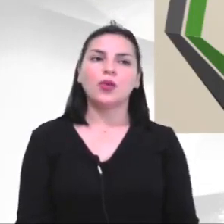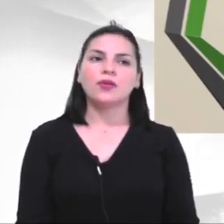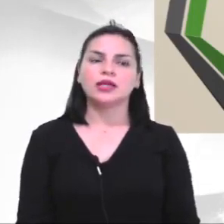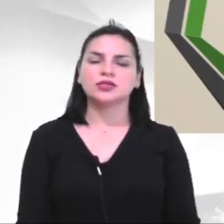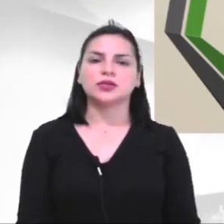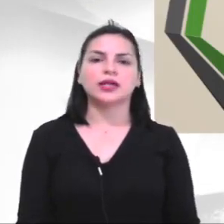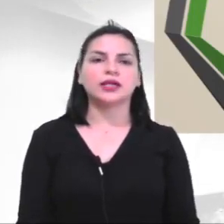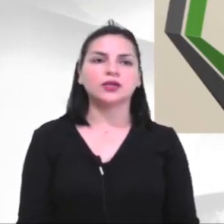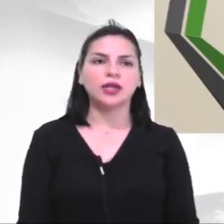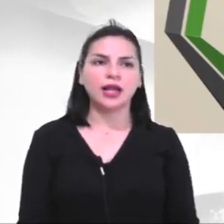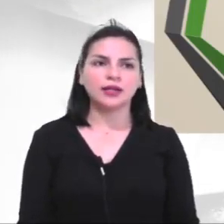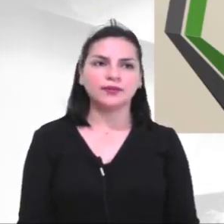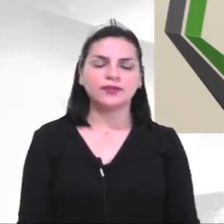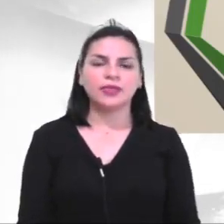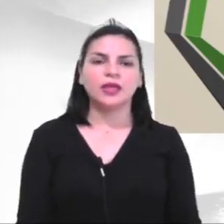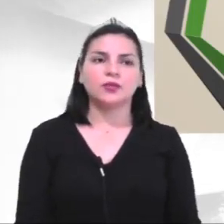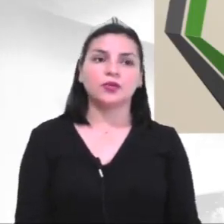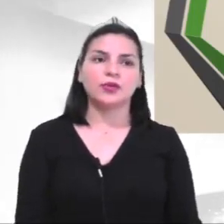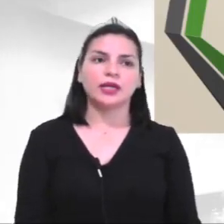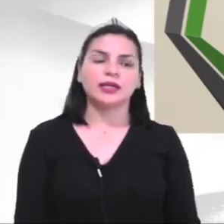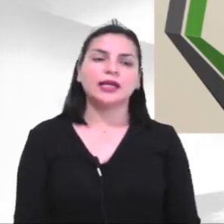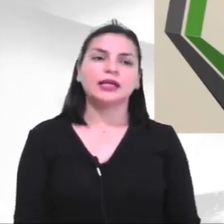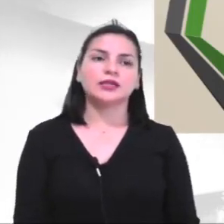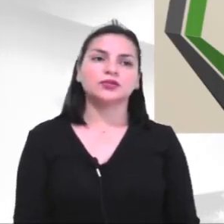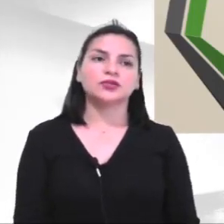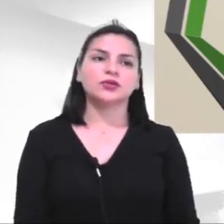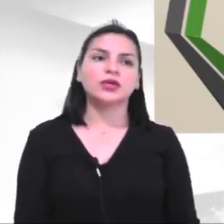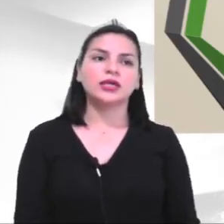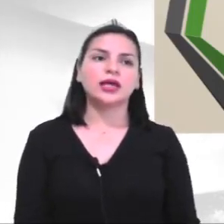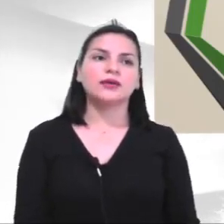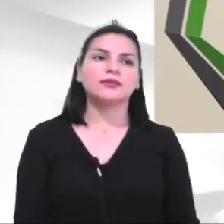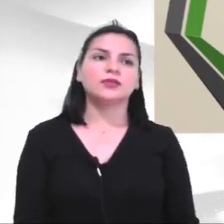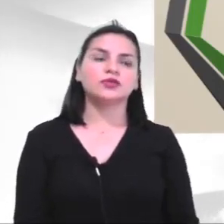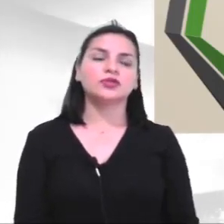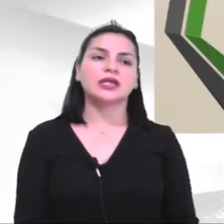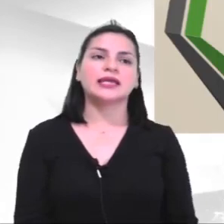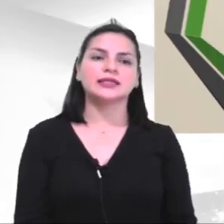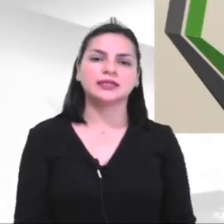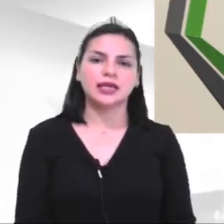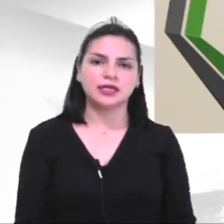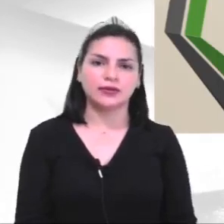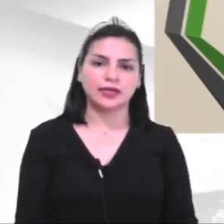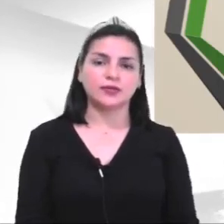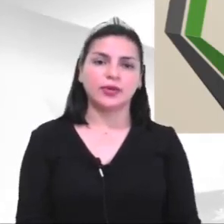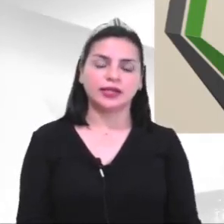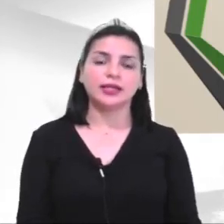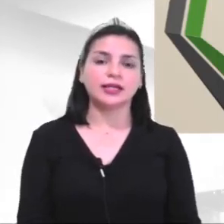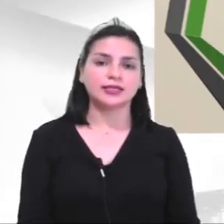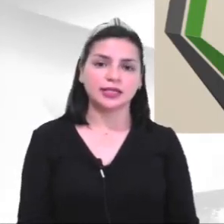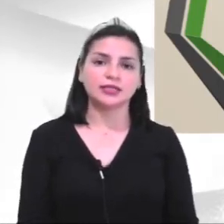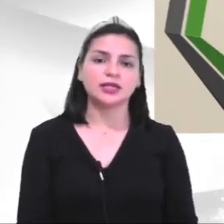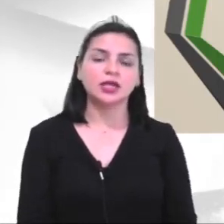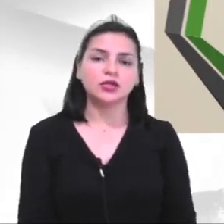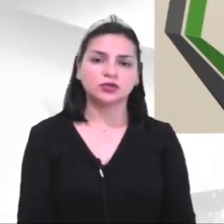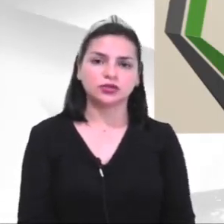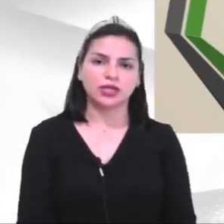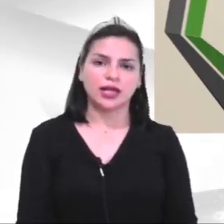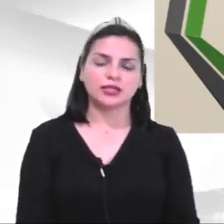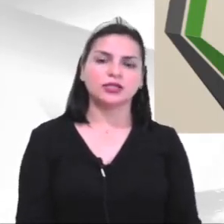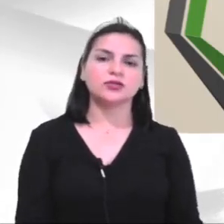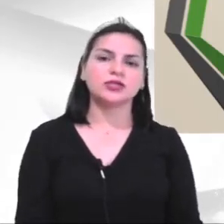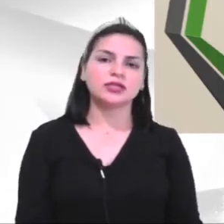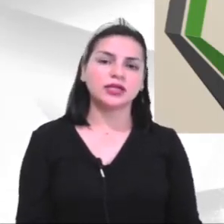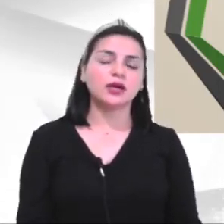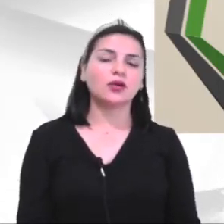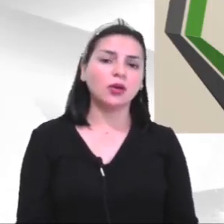o población regional. Muy bien, la sociología nos enseña, ¿verdad? Es parte de las ciencias